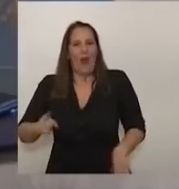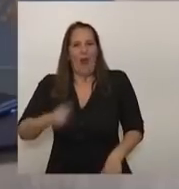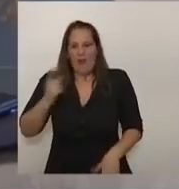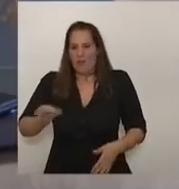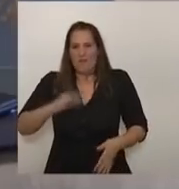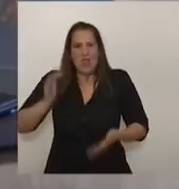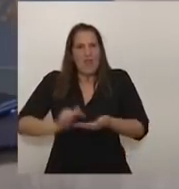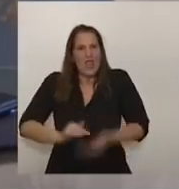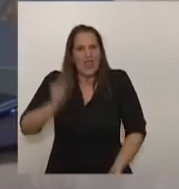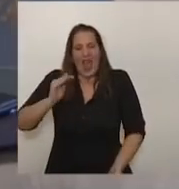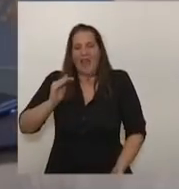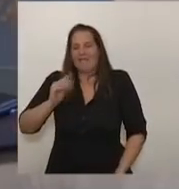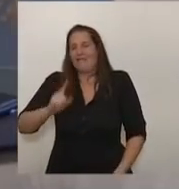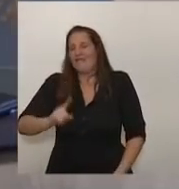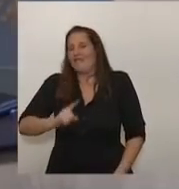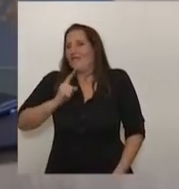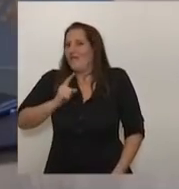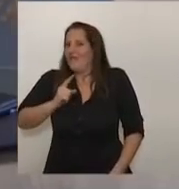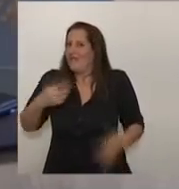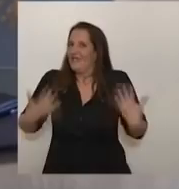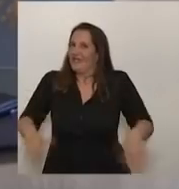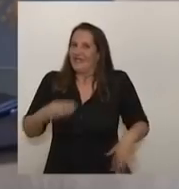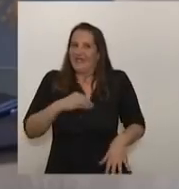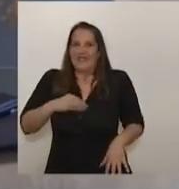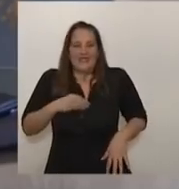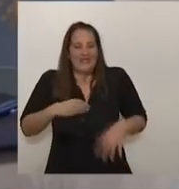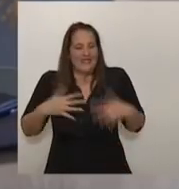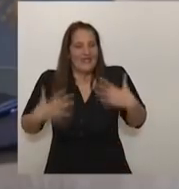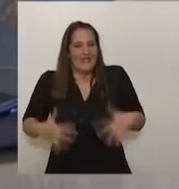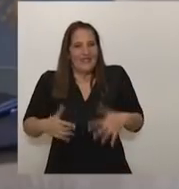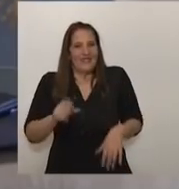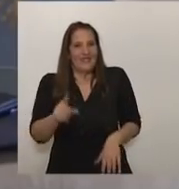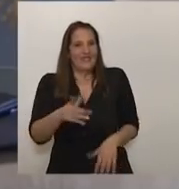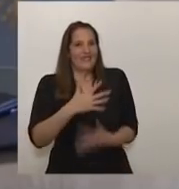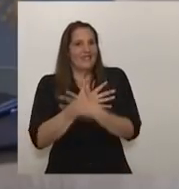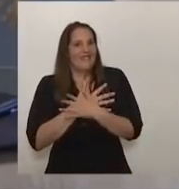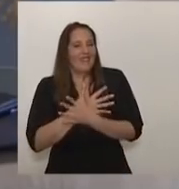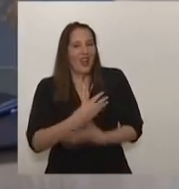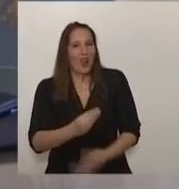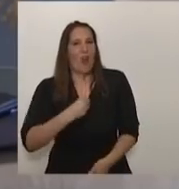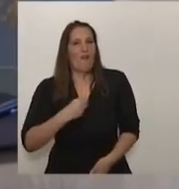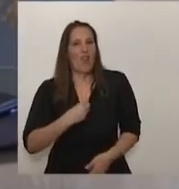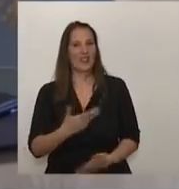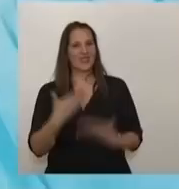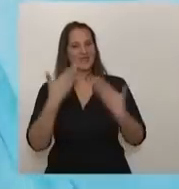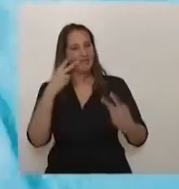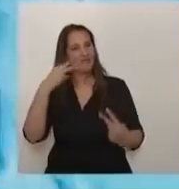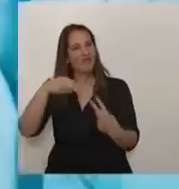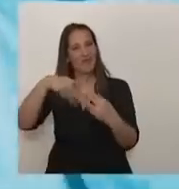grande de mi vida, y me siento bendecido por su cariño y su confianza. Hasta pronto.